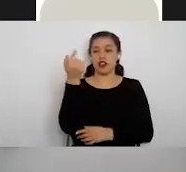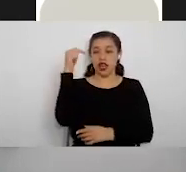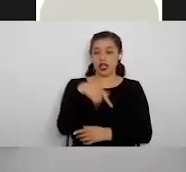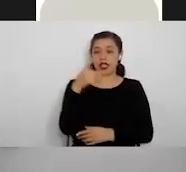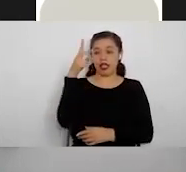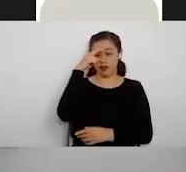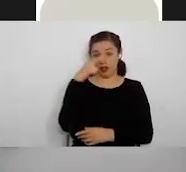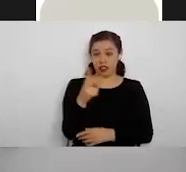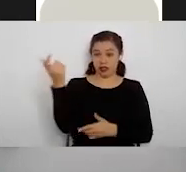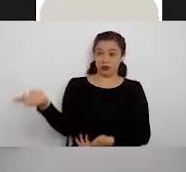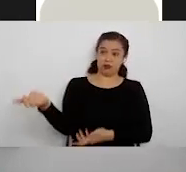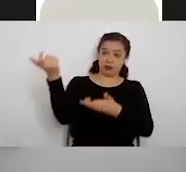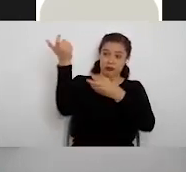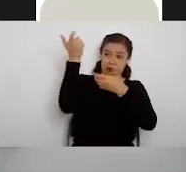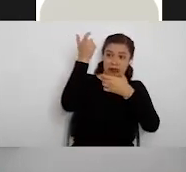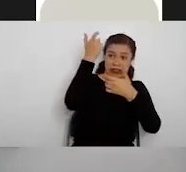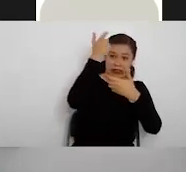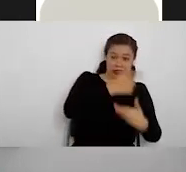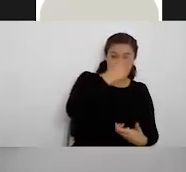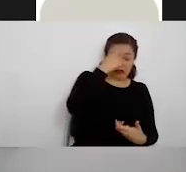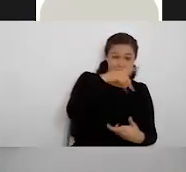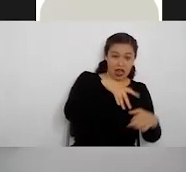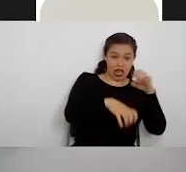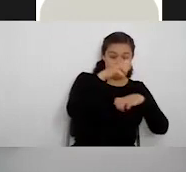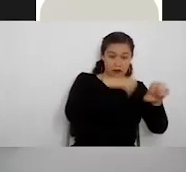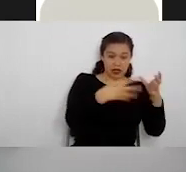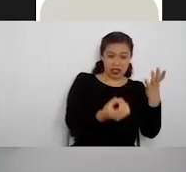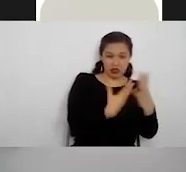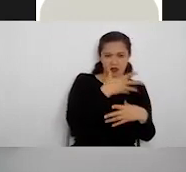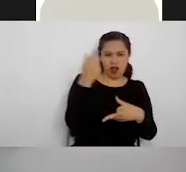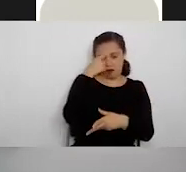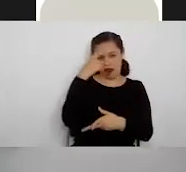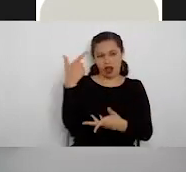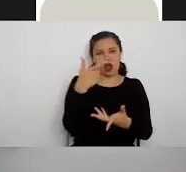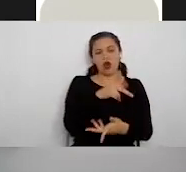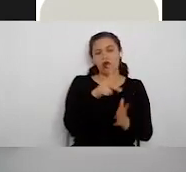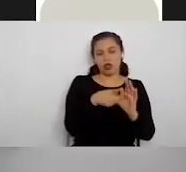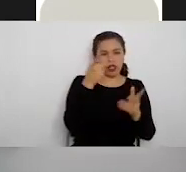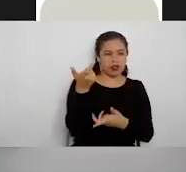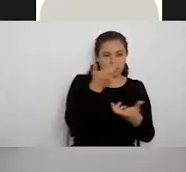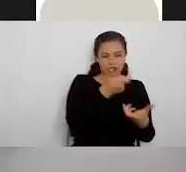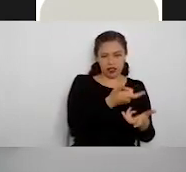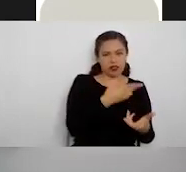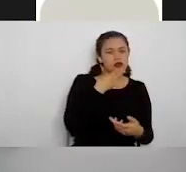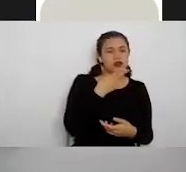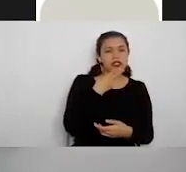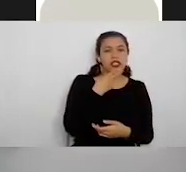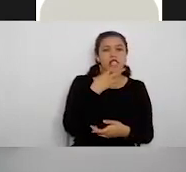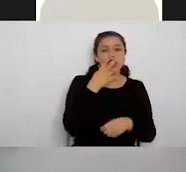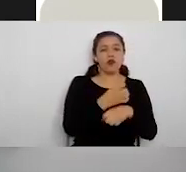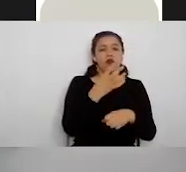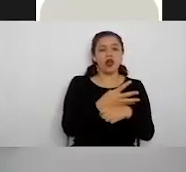habido. Creo que cuando cerramos el cuarto trimestre va a ser el nivel más